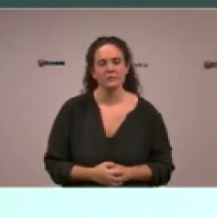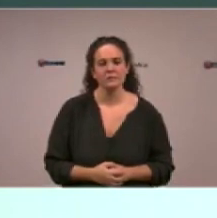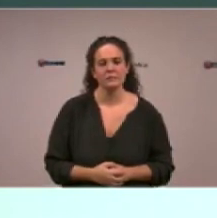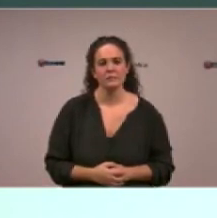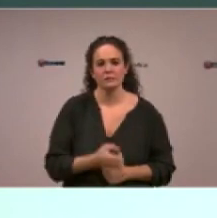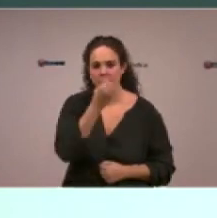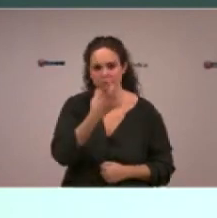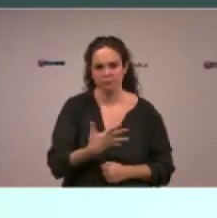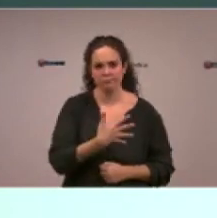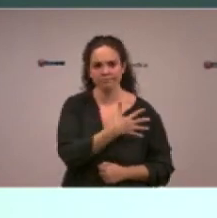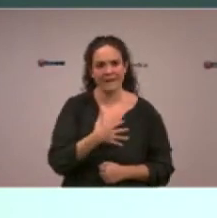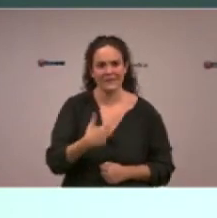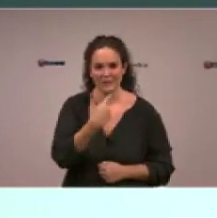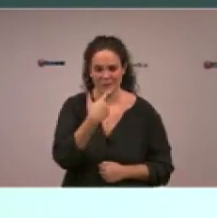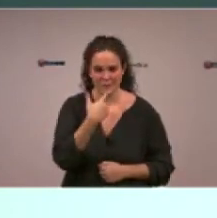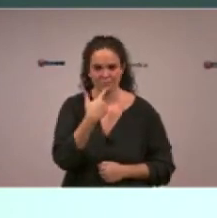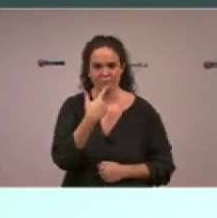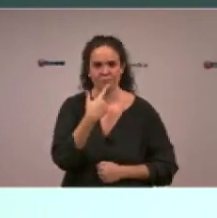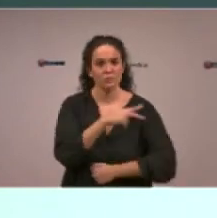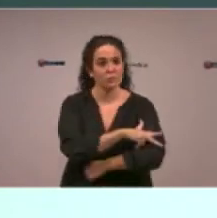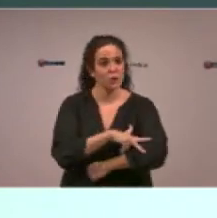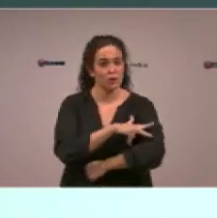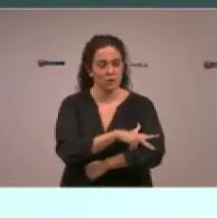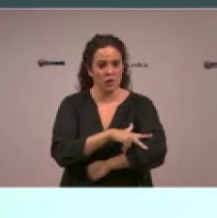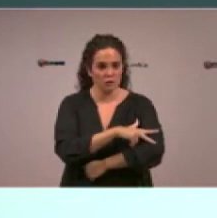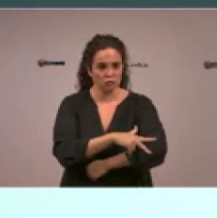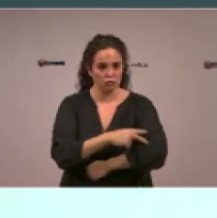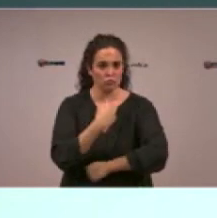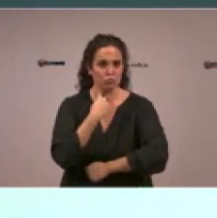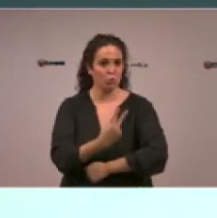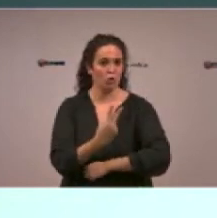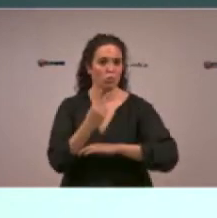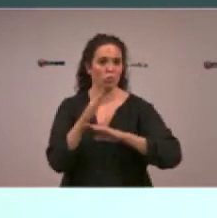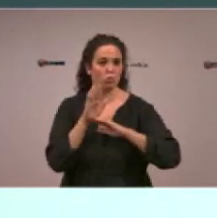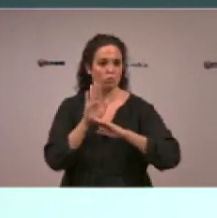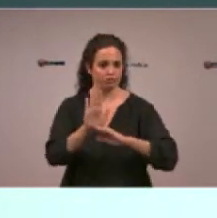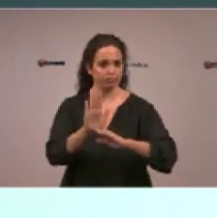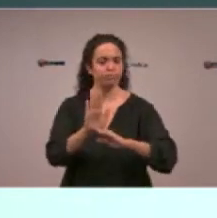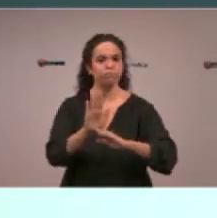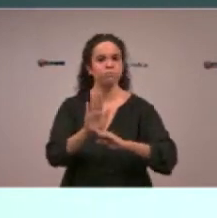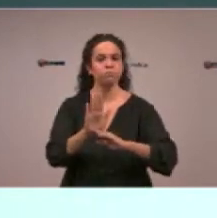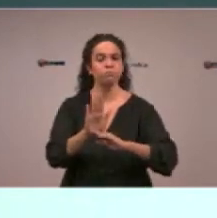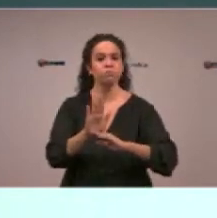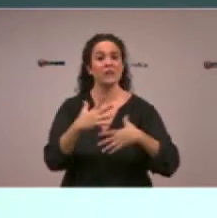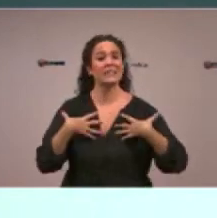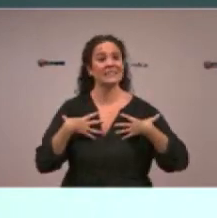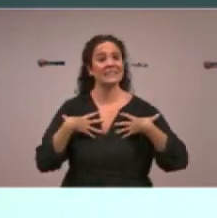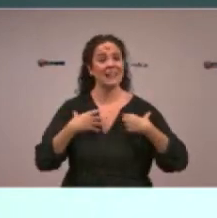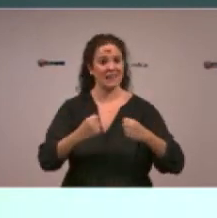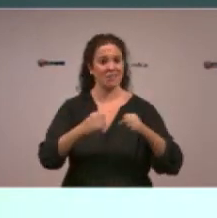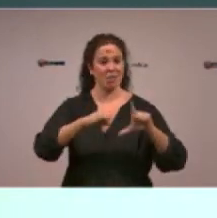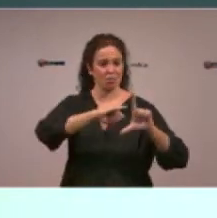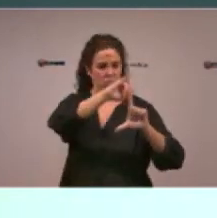quiero decir en nombre del Gobierno que desde que comenzó esta crisis en marzo de este